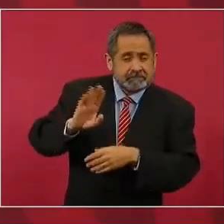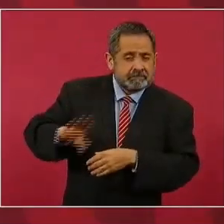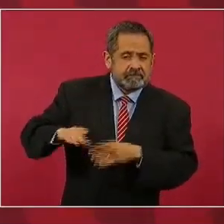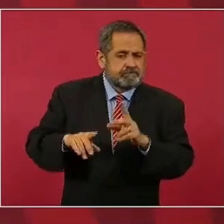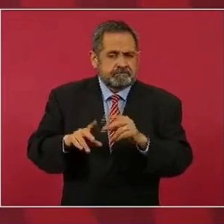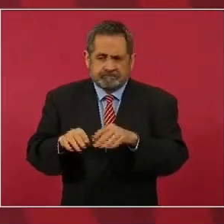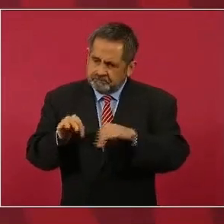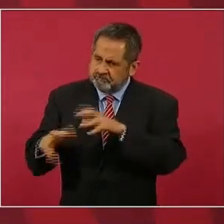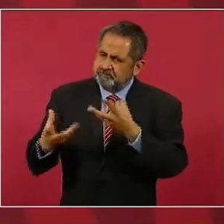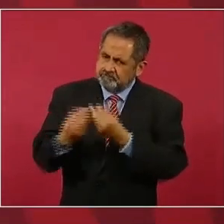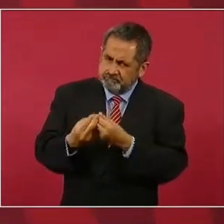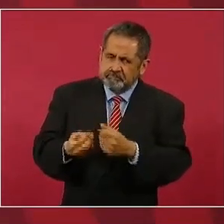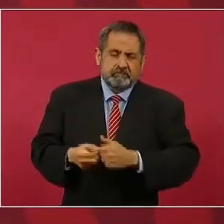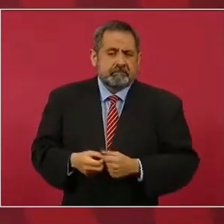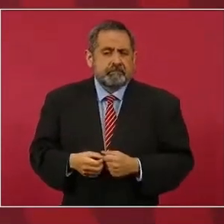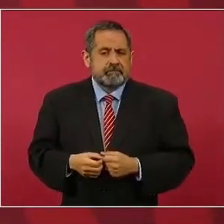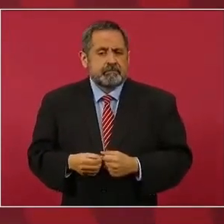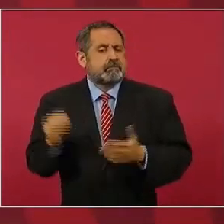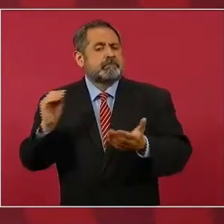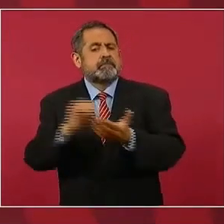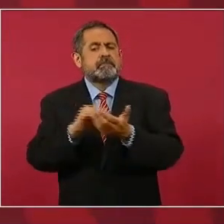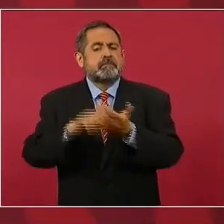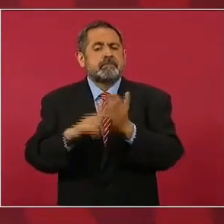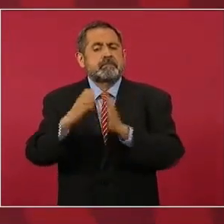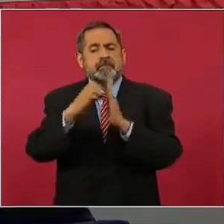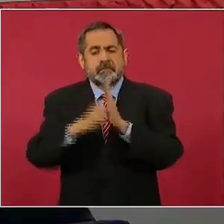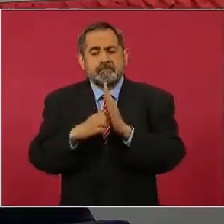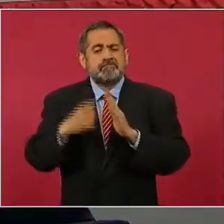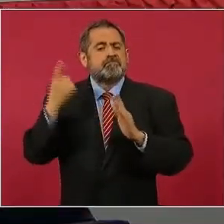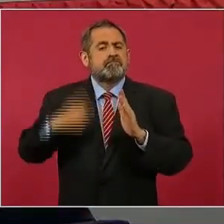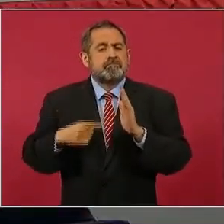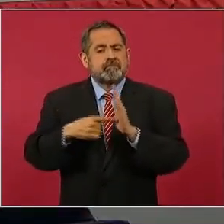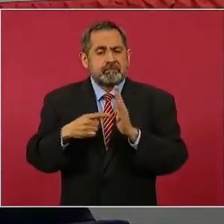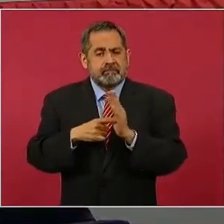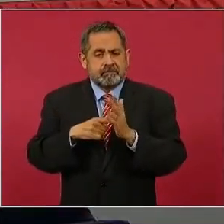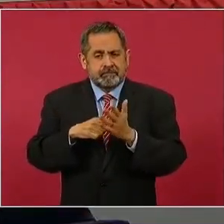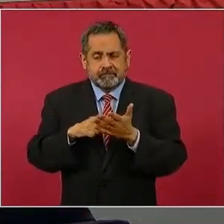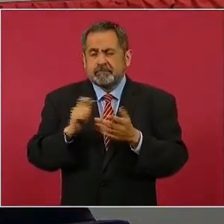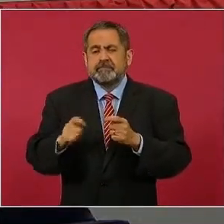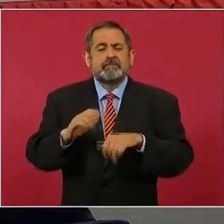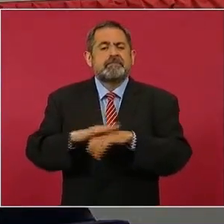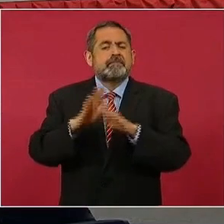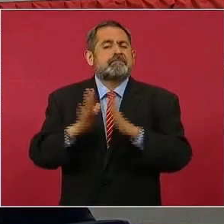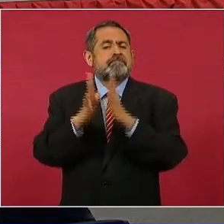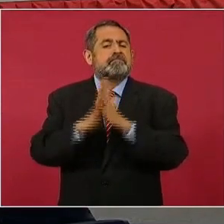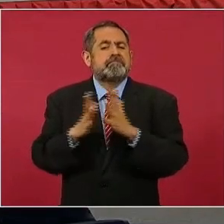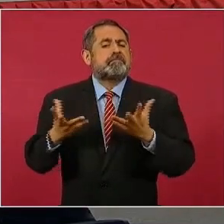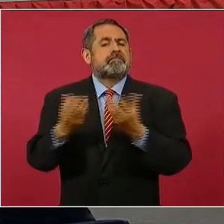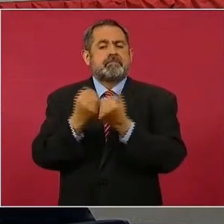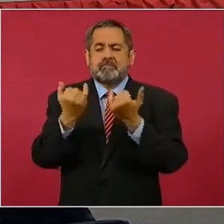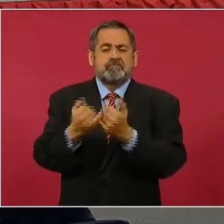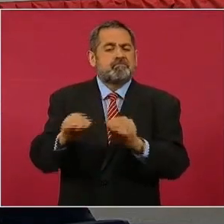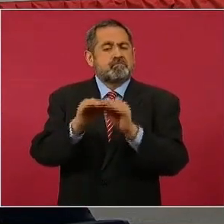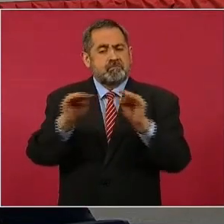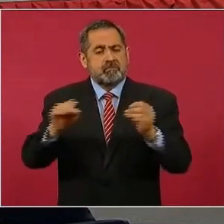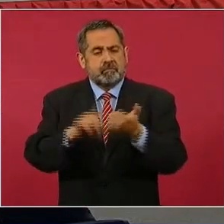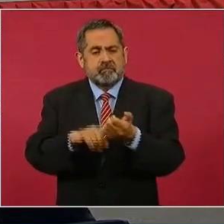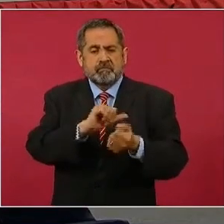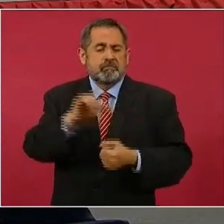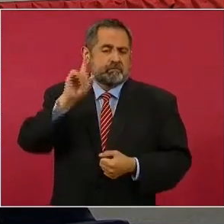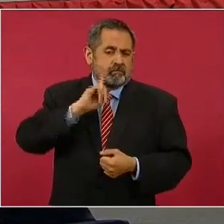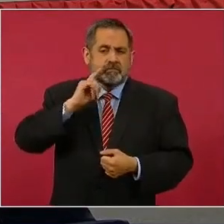transitorios. Implementar en nuestros estatutos el mandato legal de la participación igualitaria de la mujer y